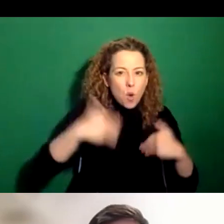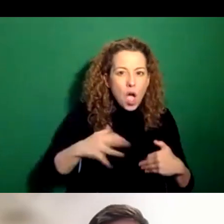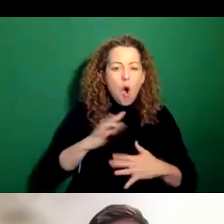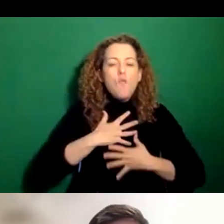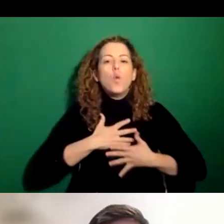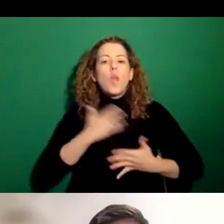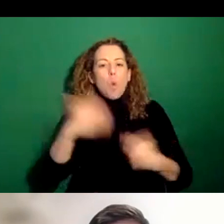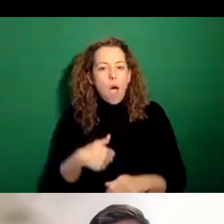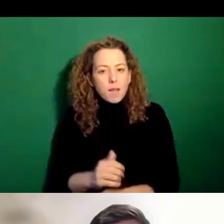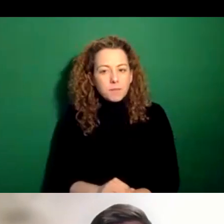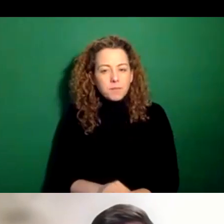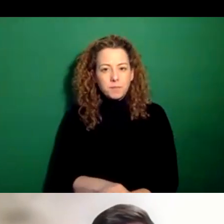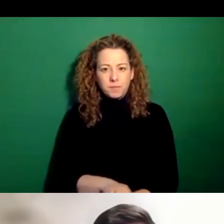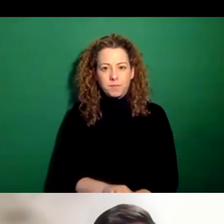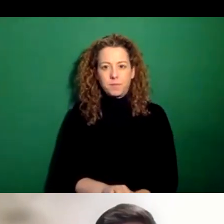voluntad?